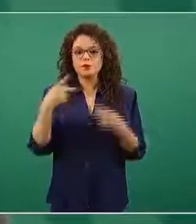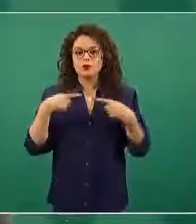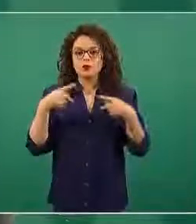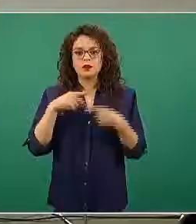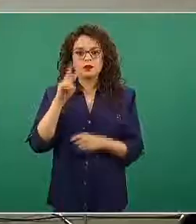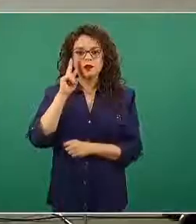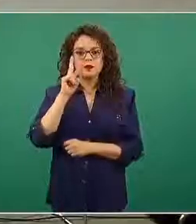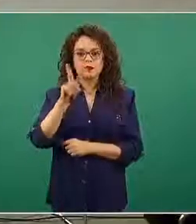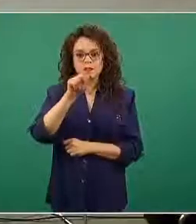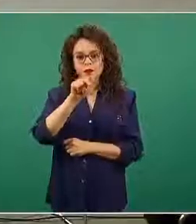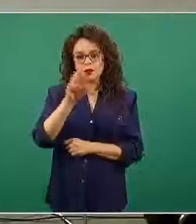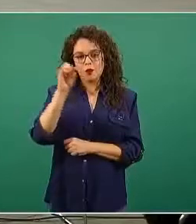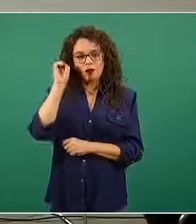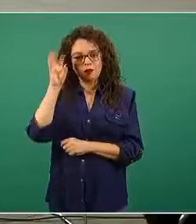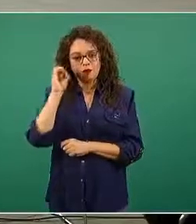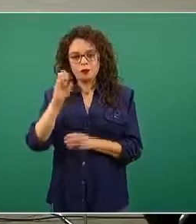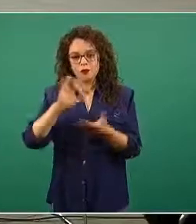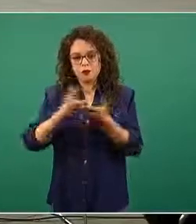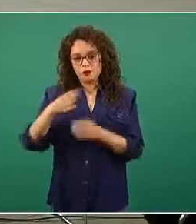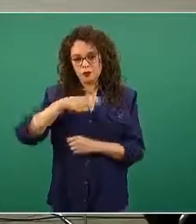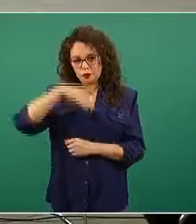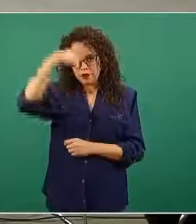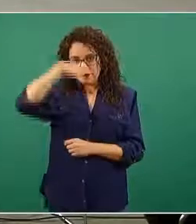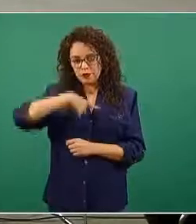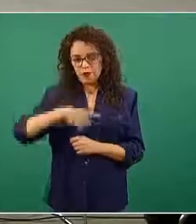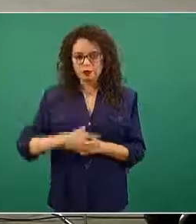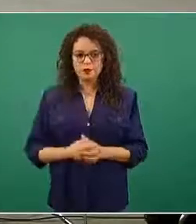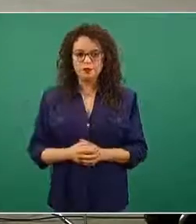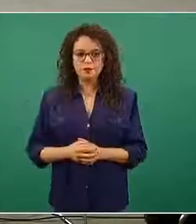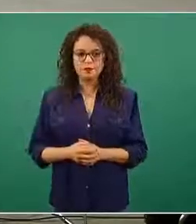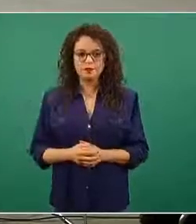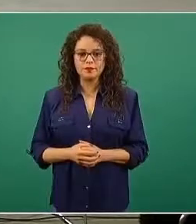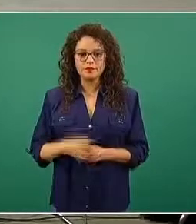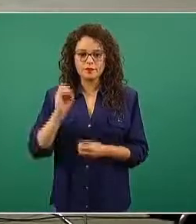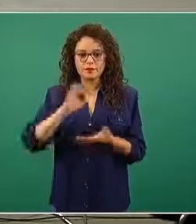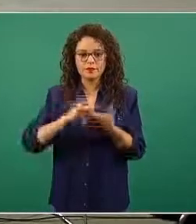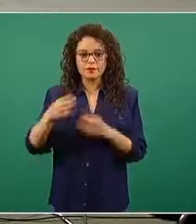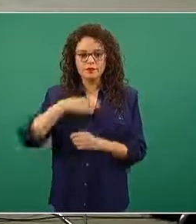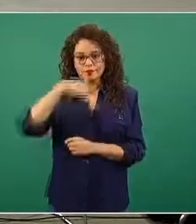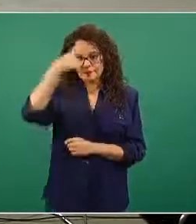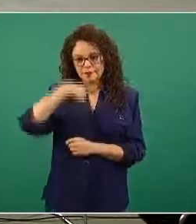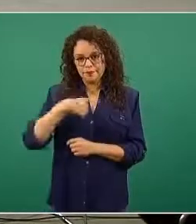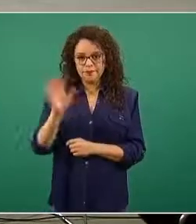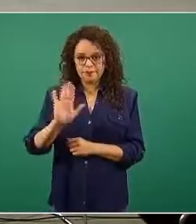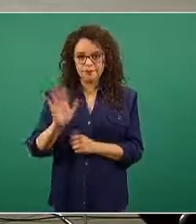sintonizaron. Muchas gracias, muy buenas noches. Gracias, buenas noches.